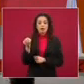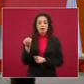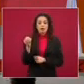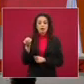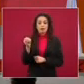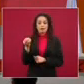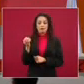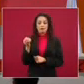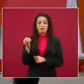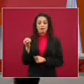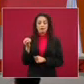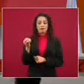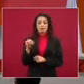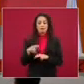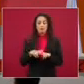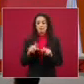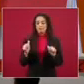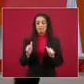0.